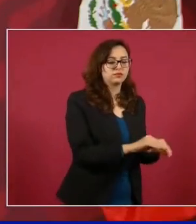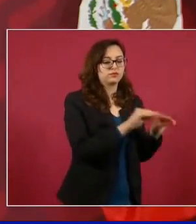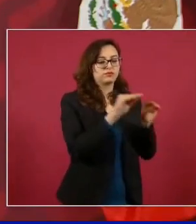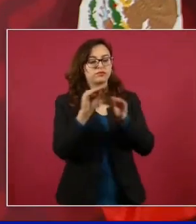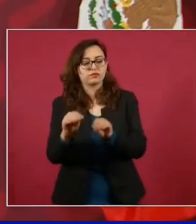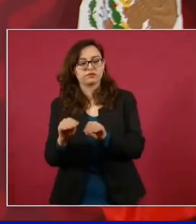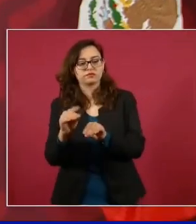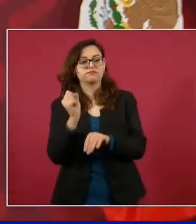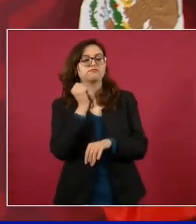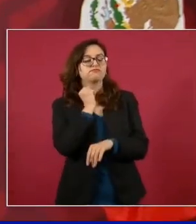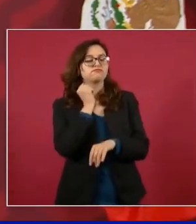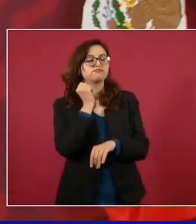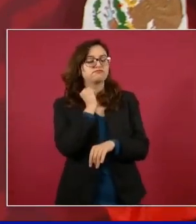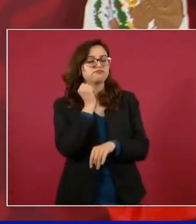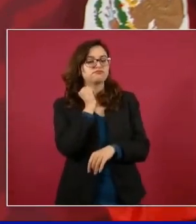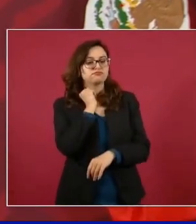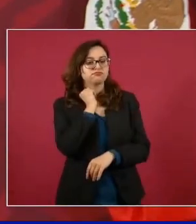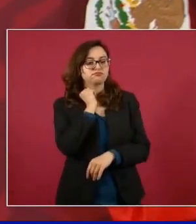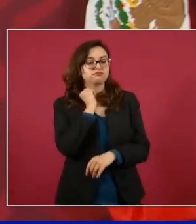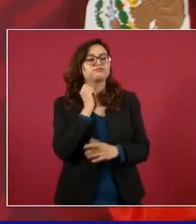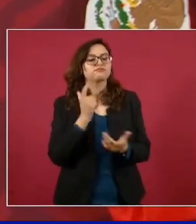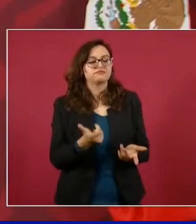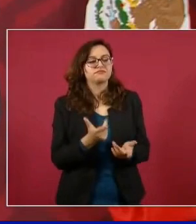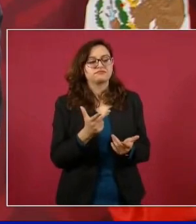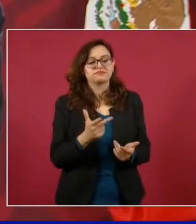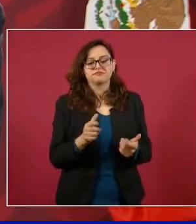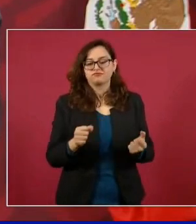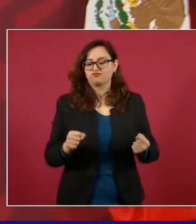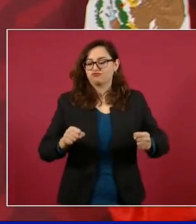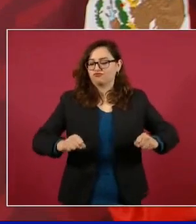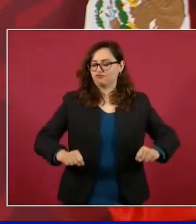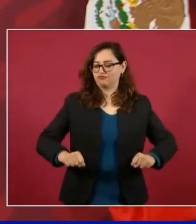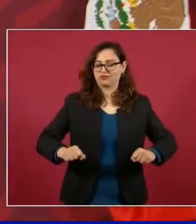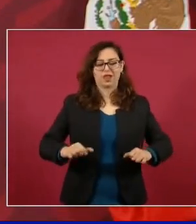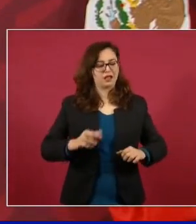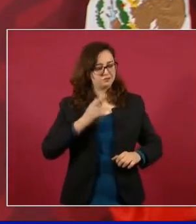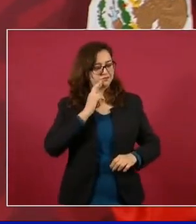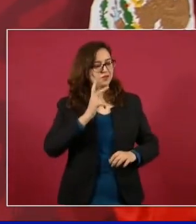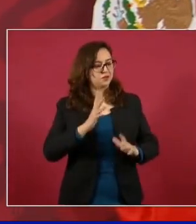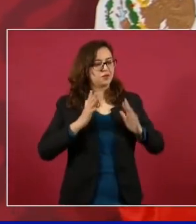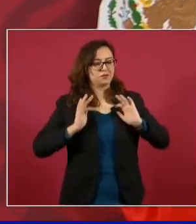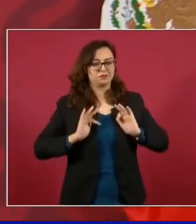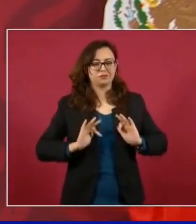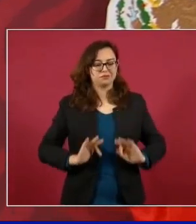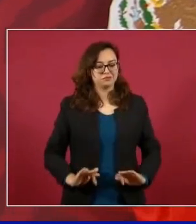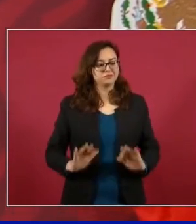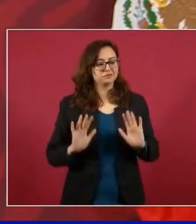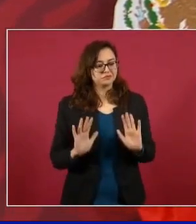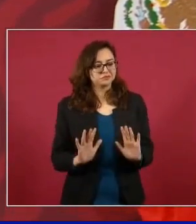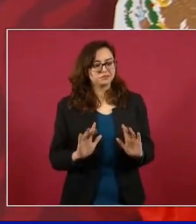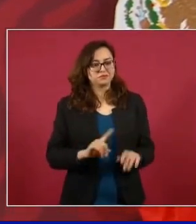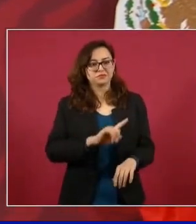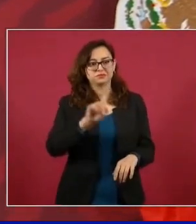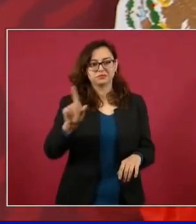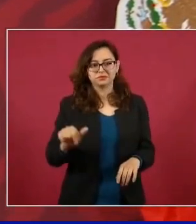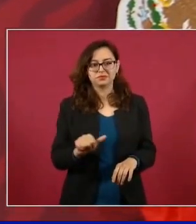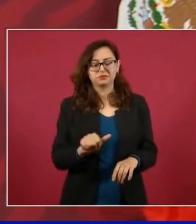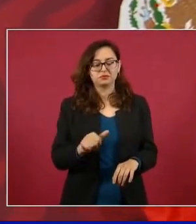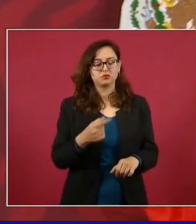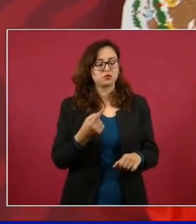al Senado y era una curul más muelle, más cómoda, y cuando despertó